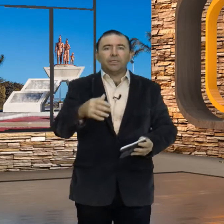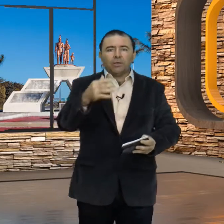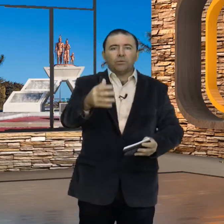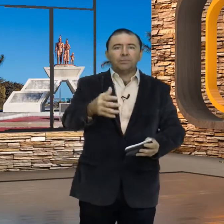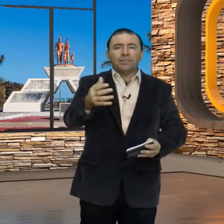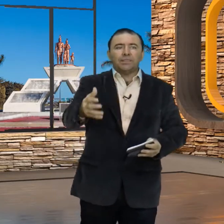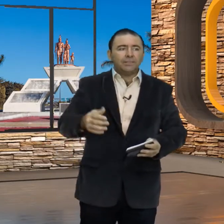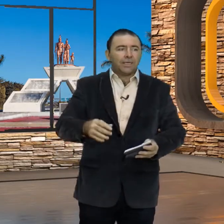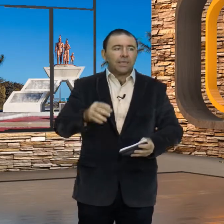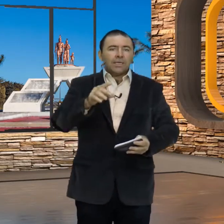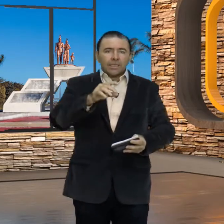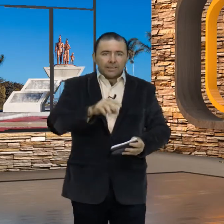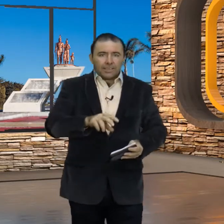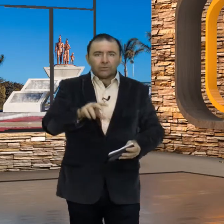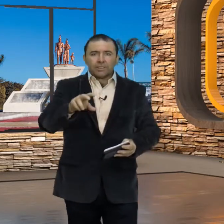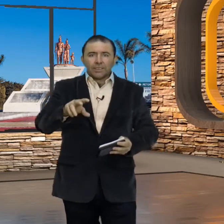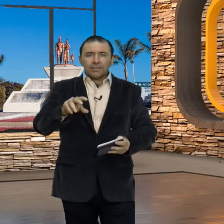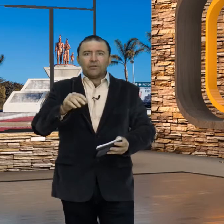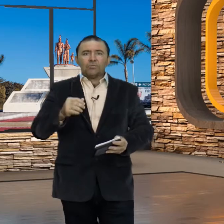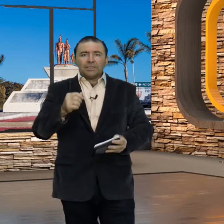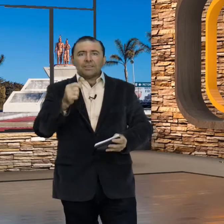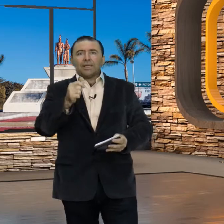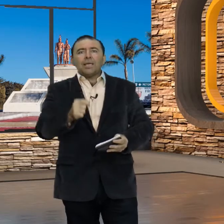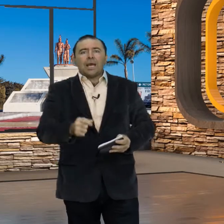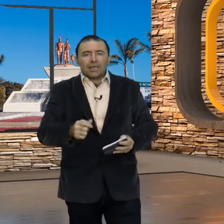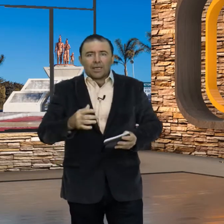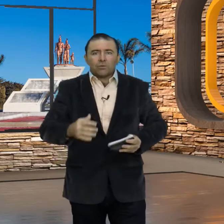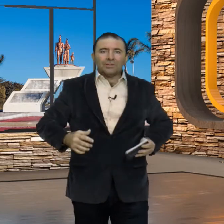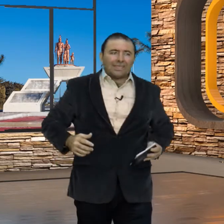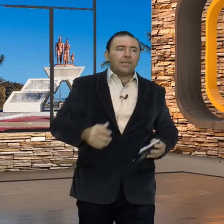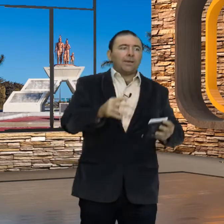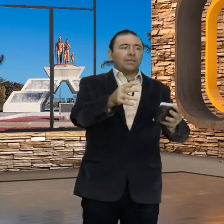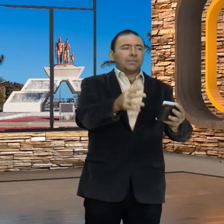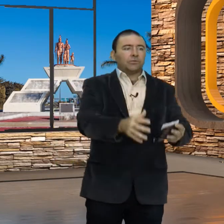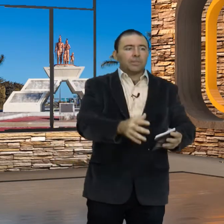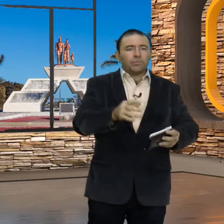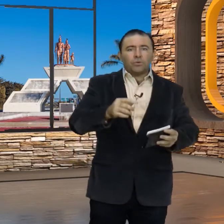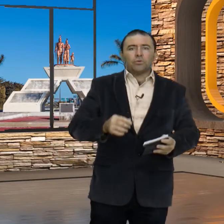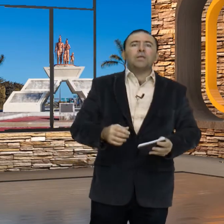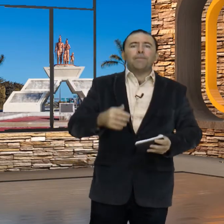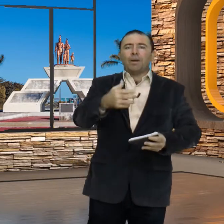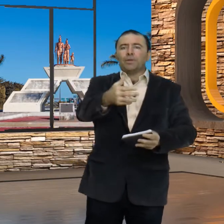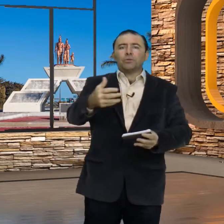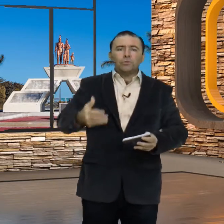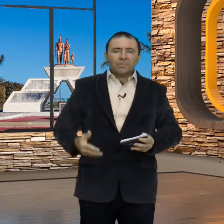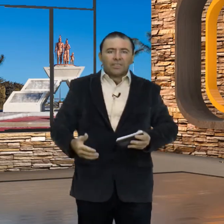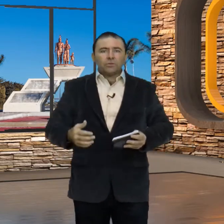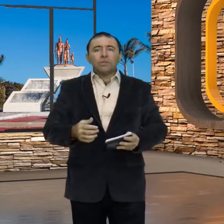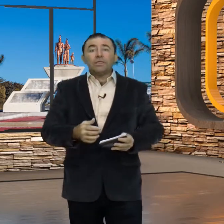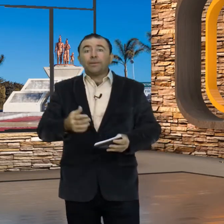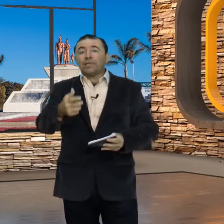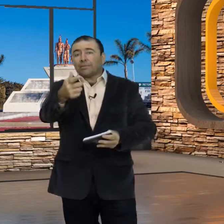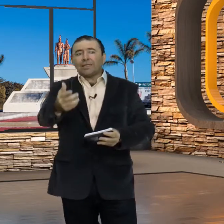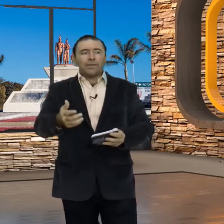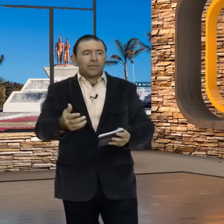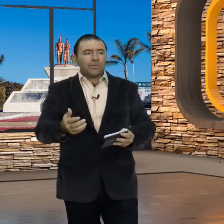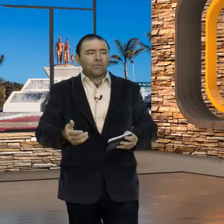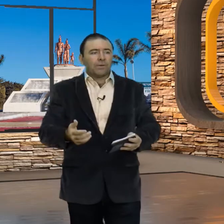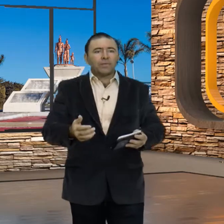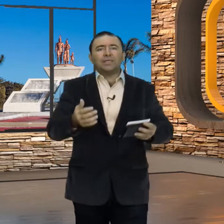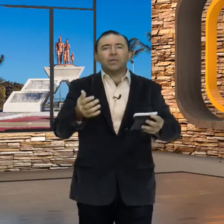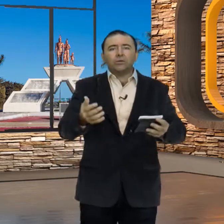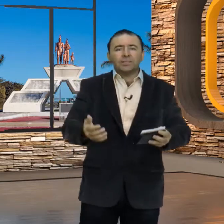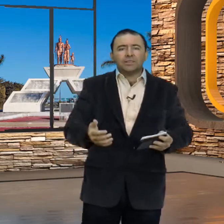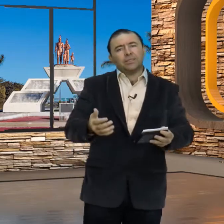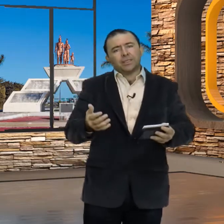sí sabemos que el día lunes van a iniciar y ciertos secretarios van a estar a cargo de llevarles estos apoyos. Va a haber todo un censo y de verdad van a ver